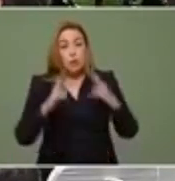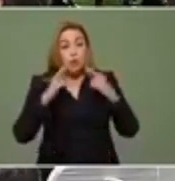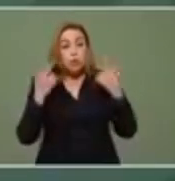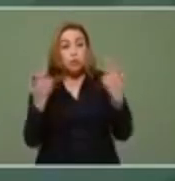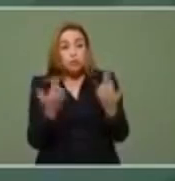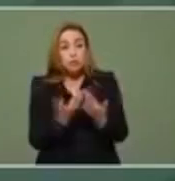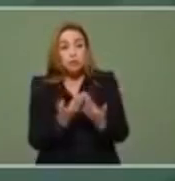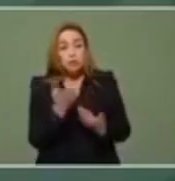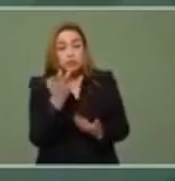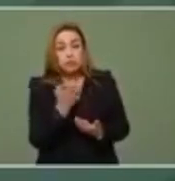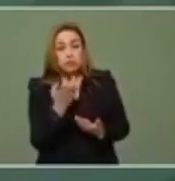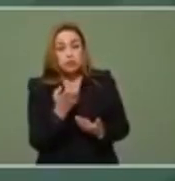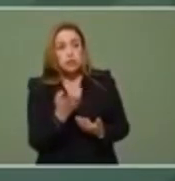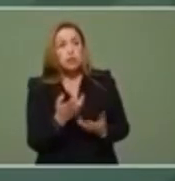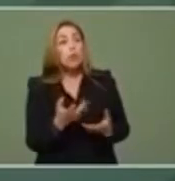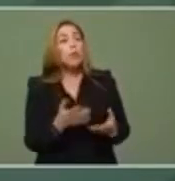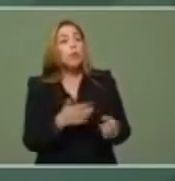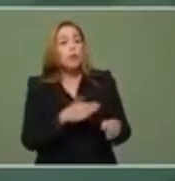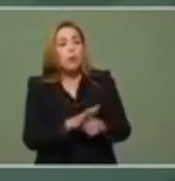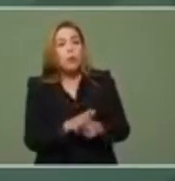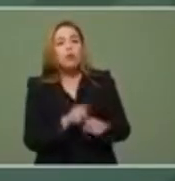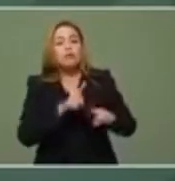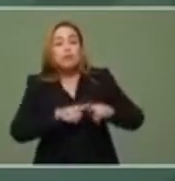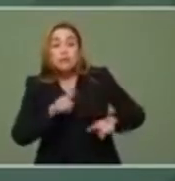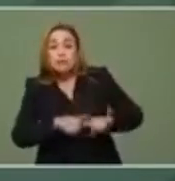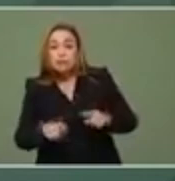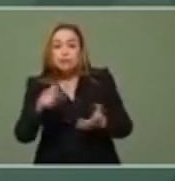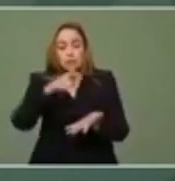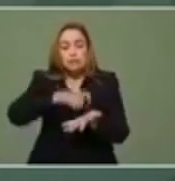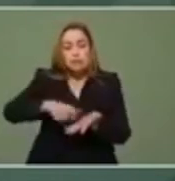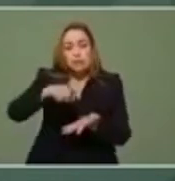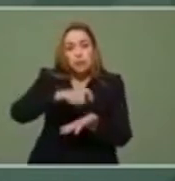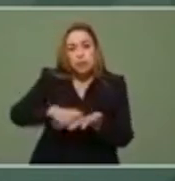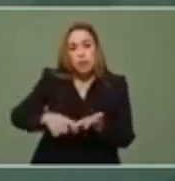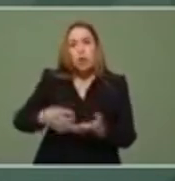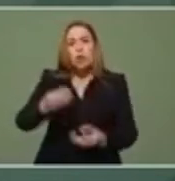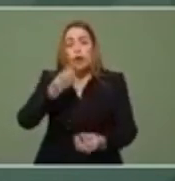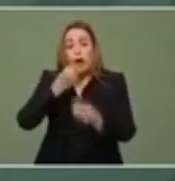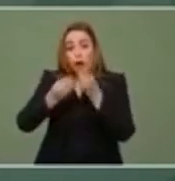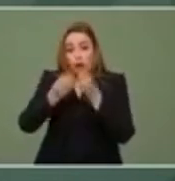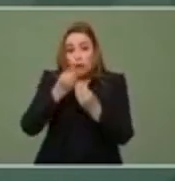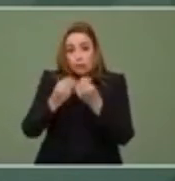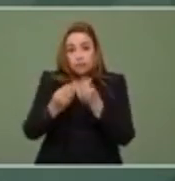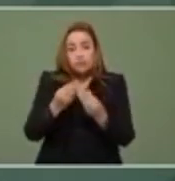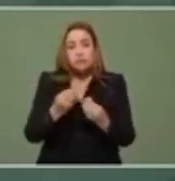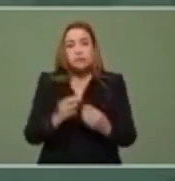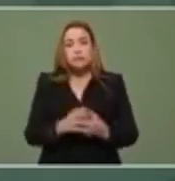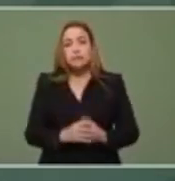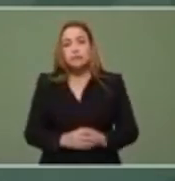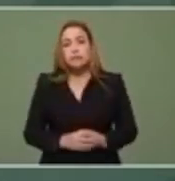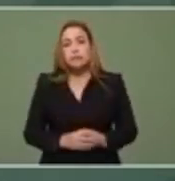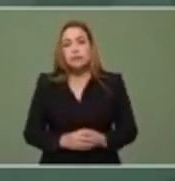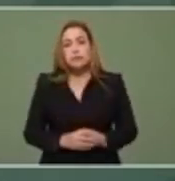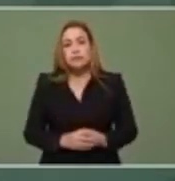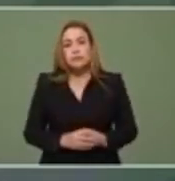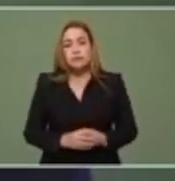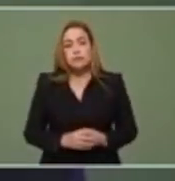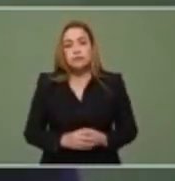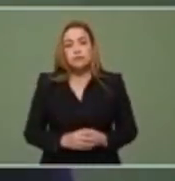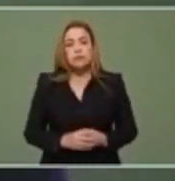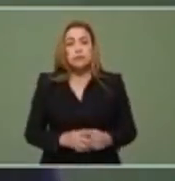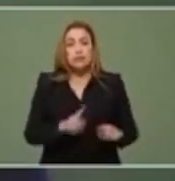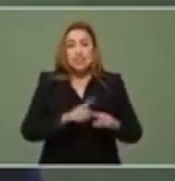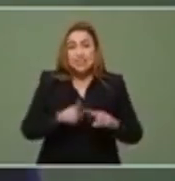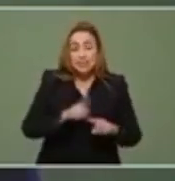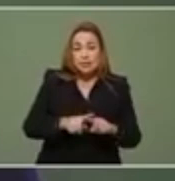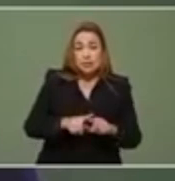las compras, las adquisiciones de alimentos para los penales